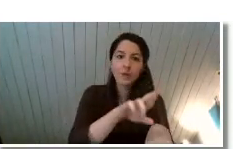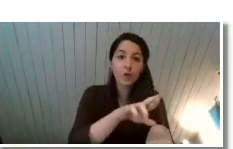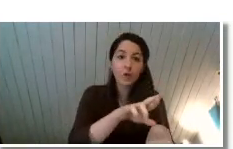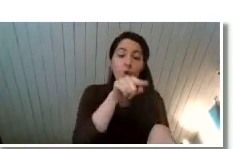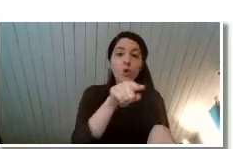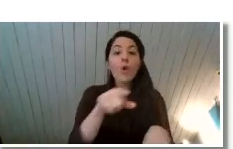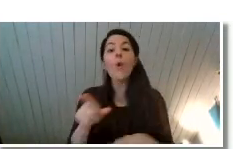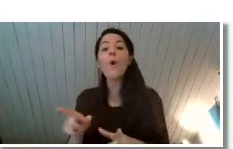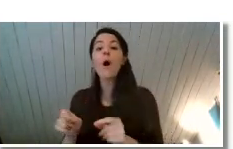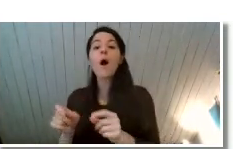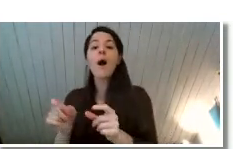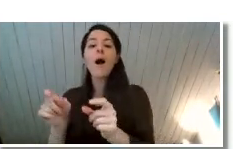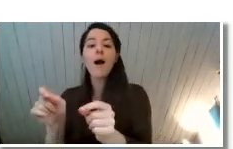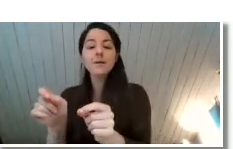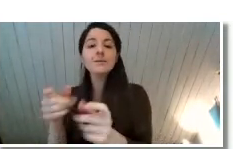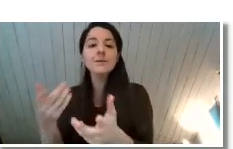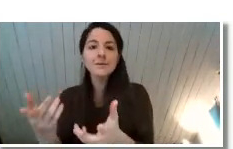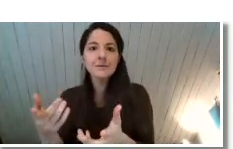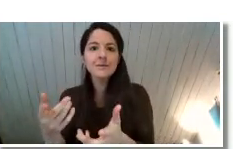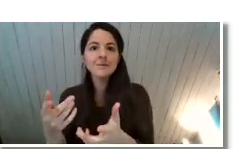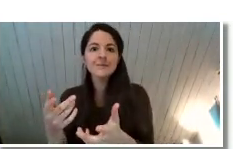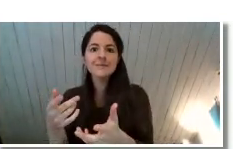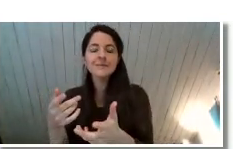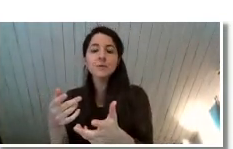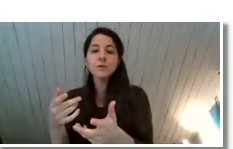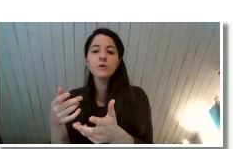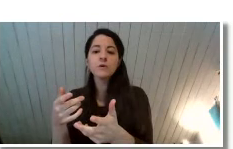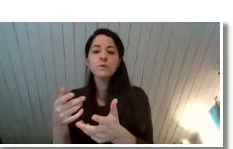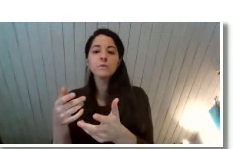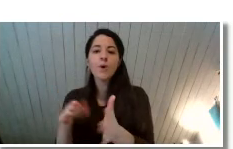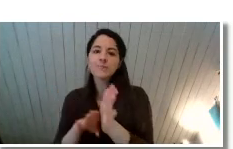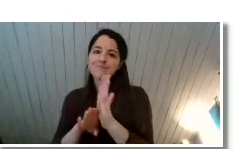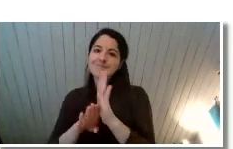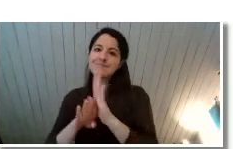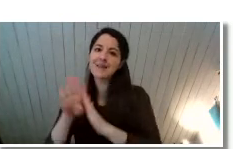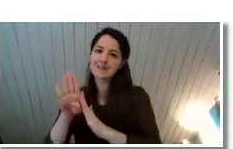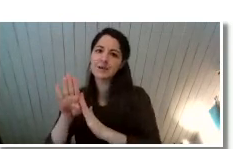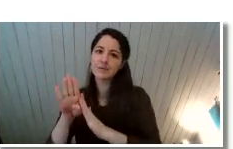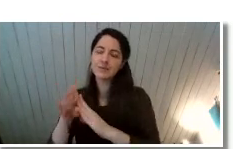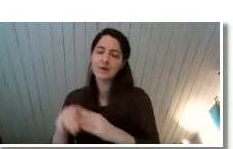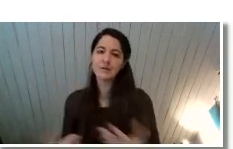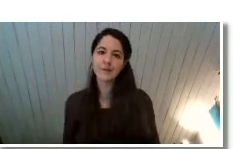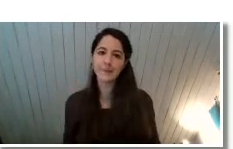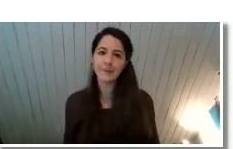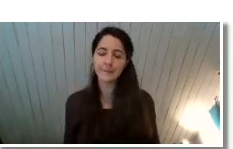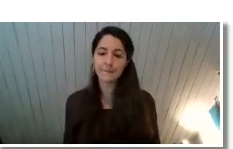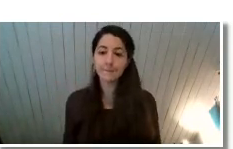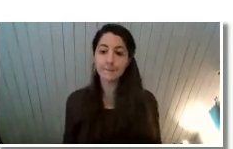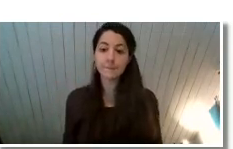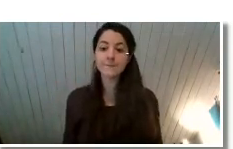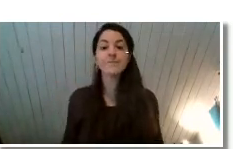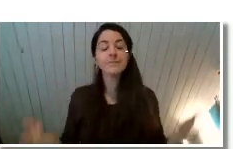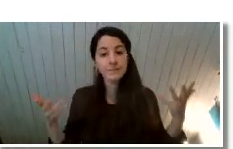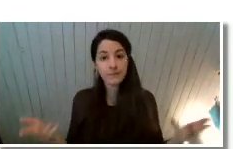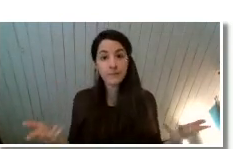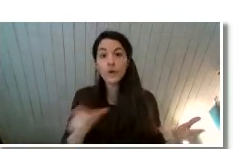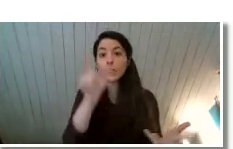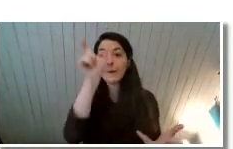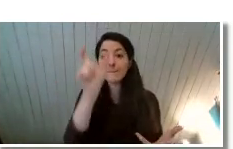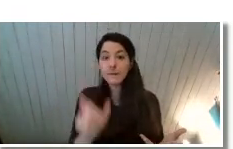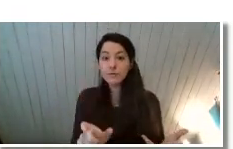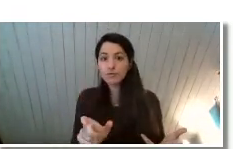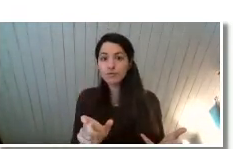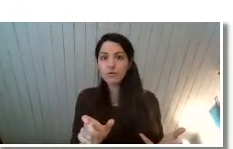próstata, para precisamente desarrollar el cáncer de próstata. Así que una persona que desarrolló cáncer